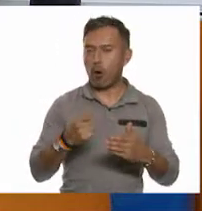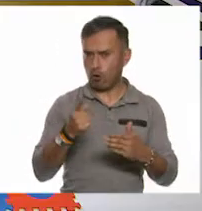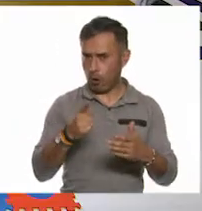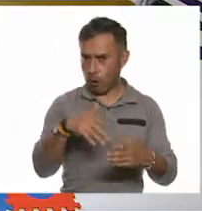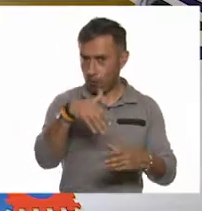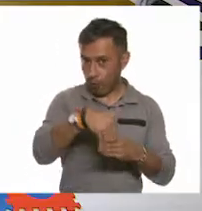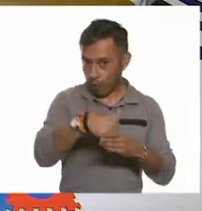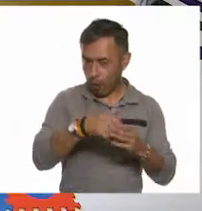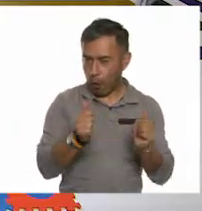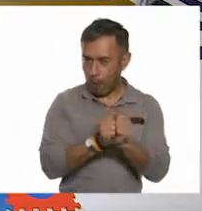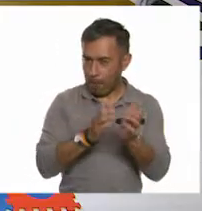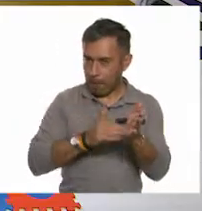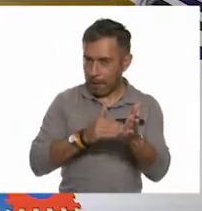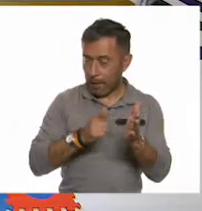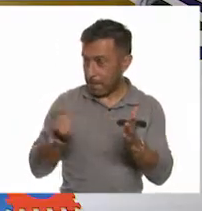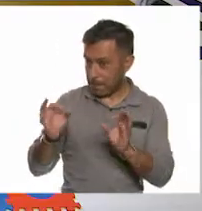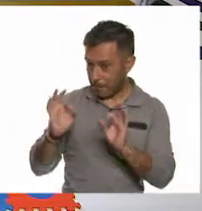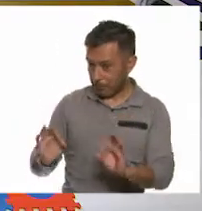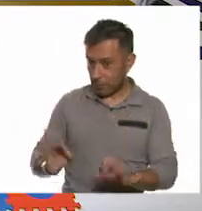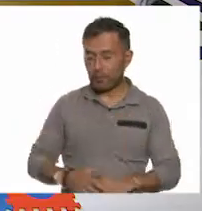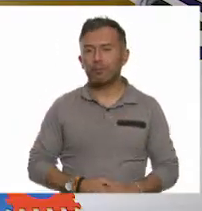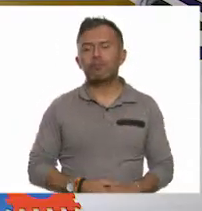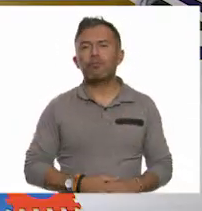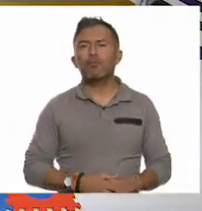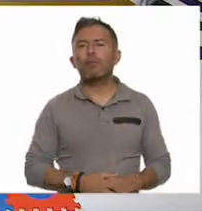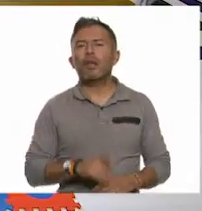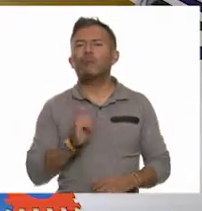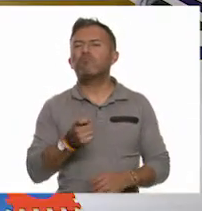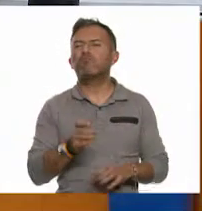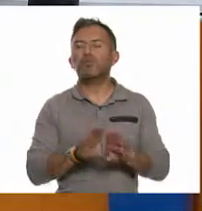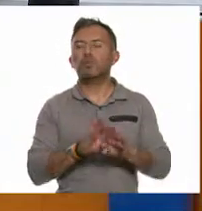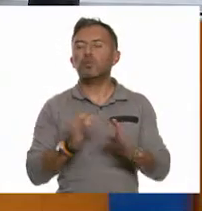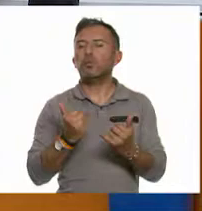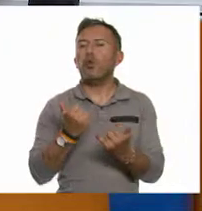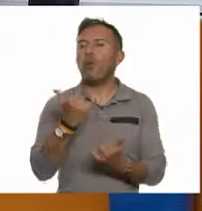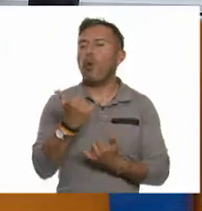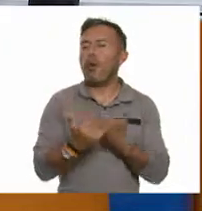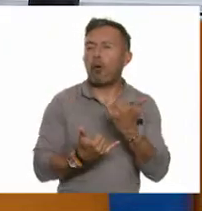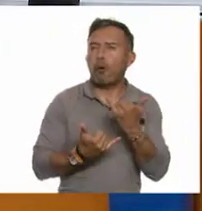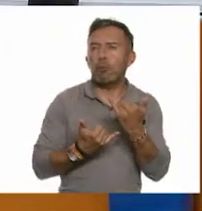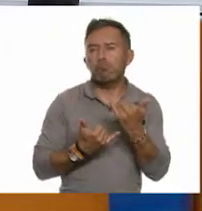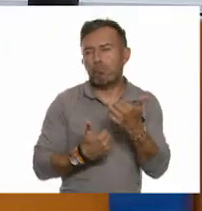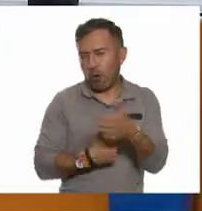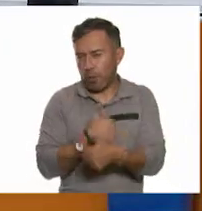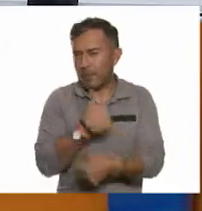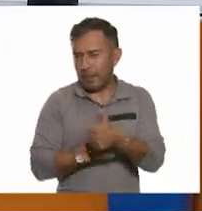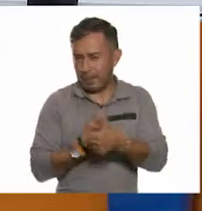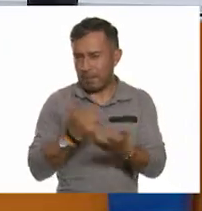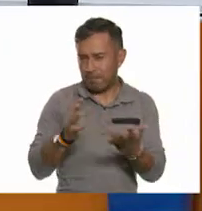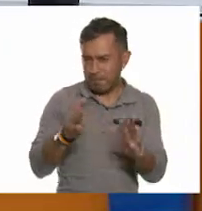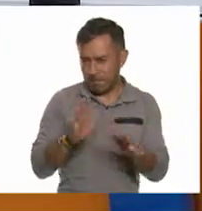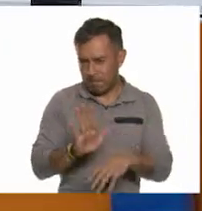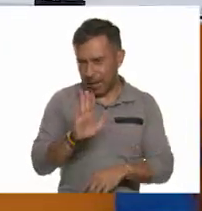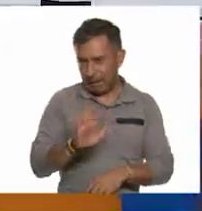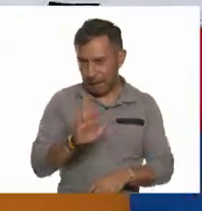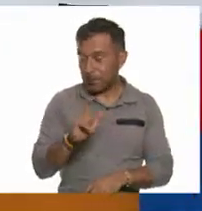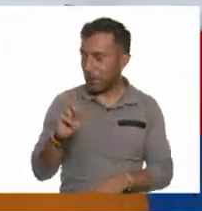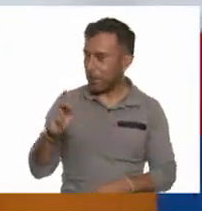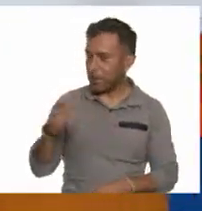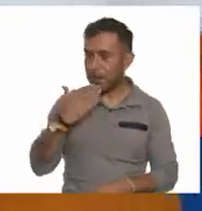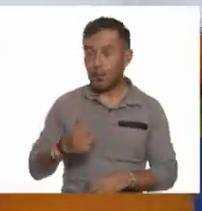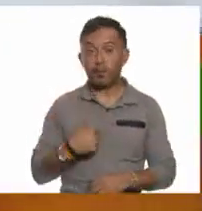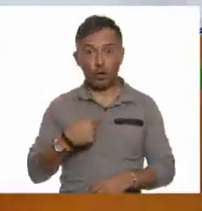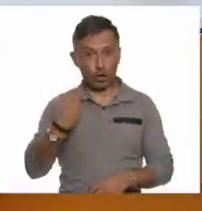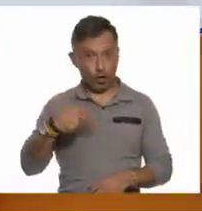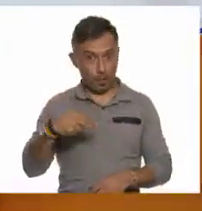papelitos. Perfecto. Mira, va a ser esto como un juego, competencia más o menos. Ok. Mira, yo voy a escribir aquí nuestros